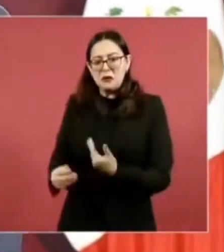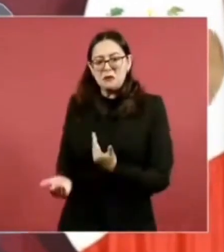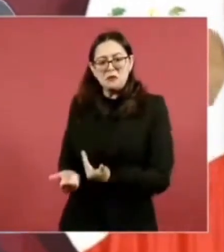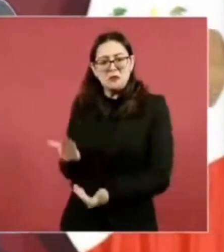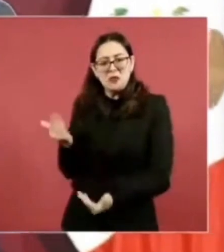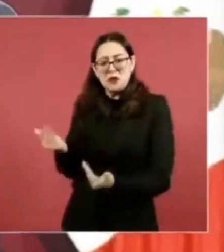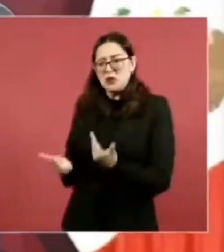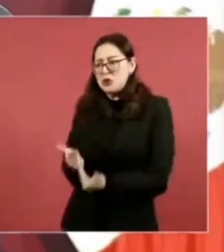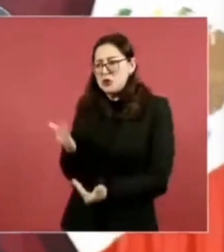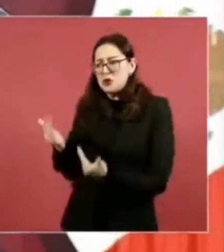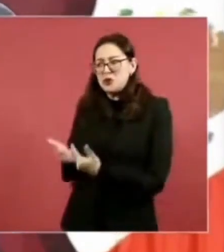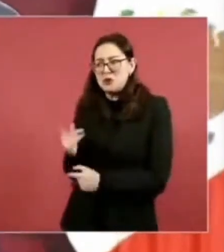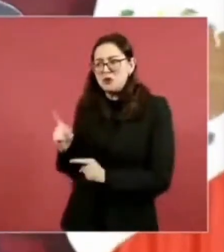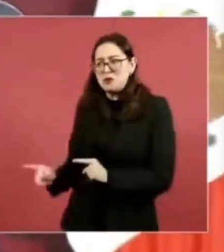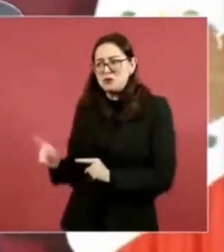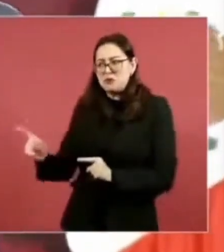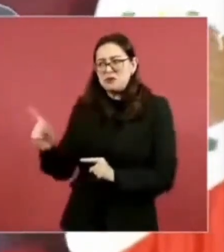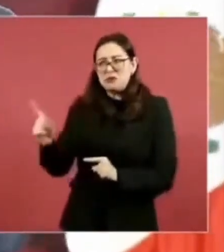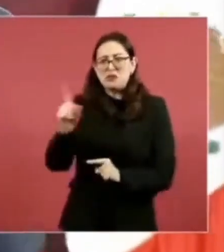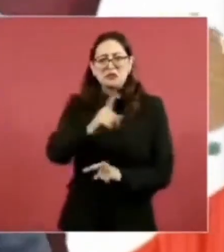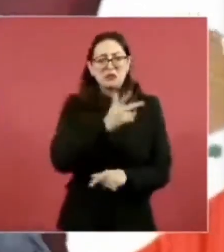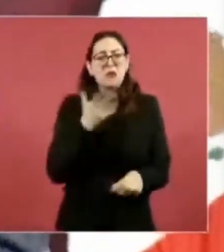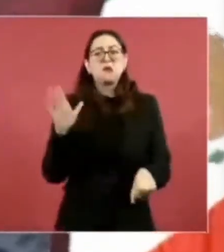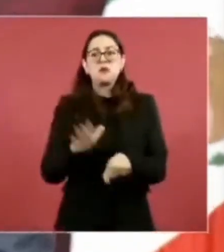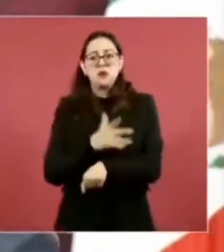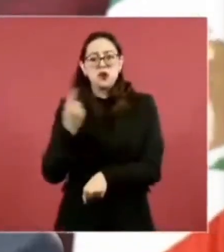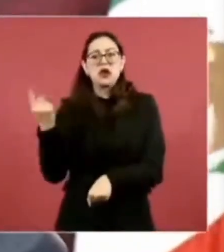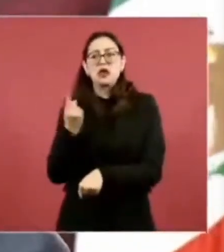que serán ínfulas de superioridad,